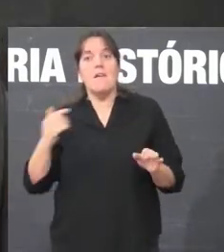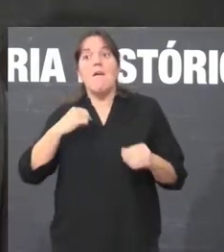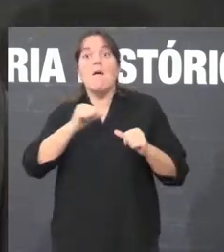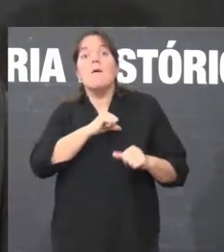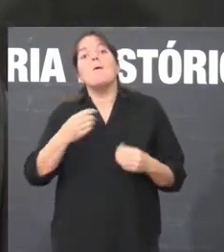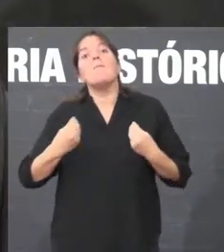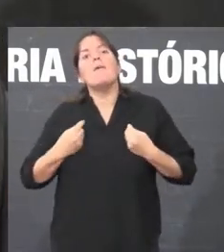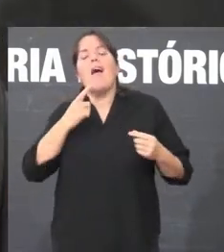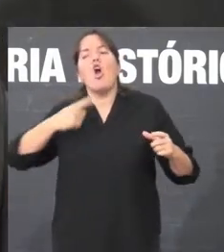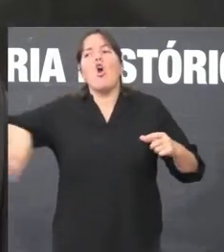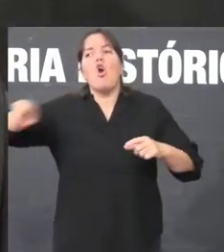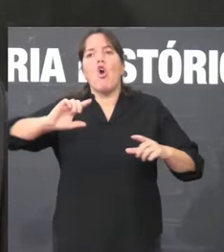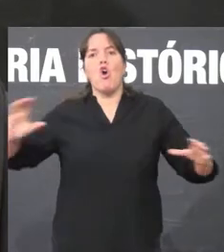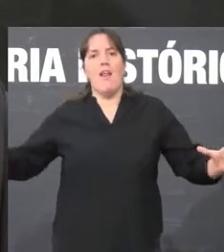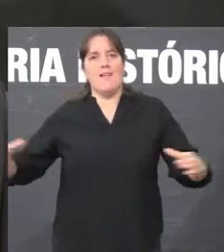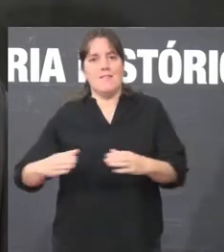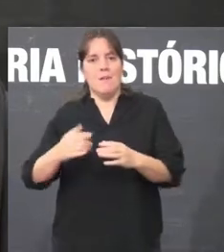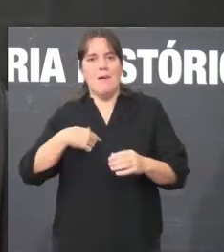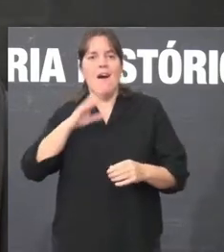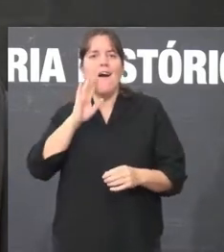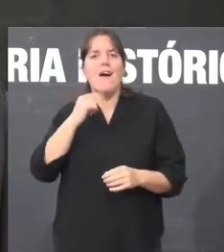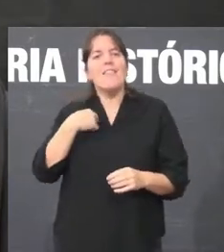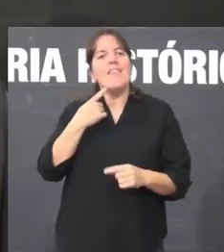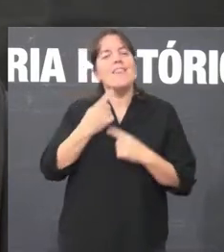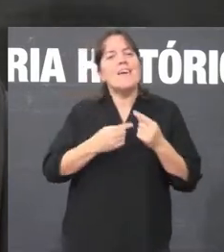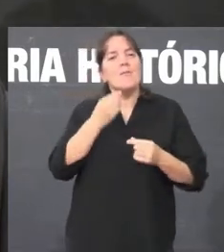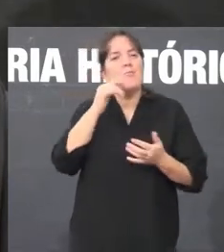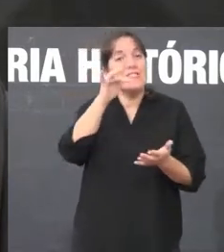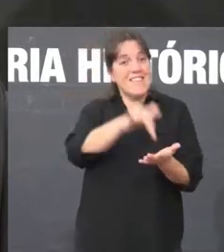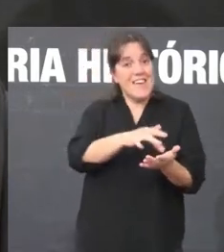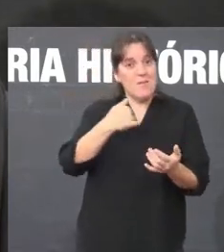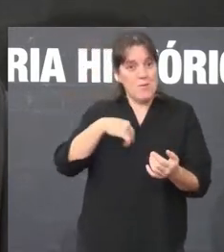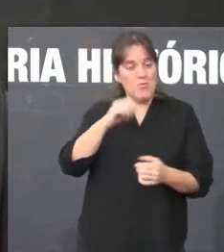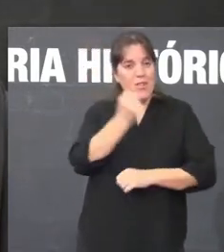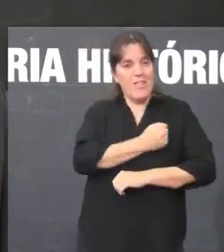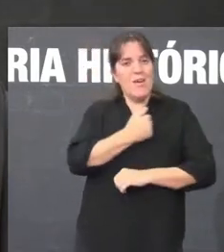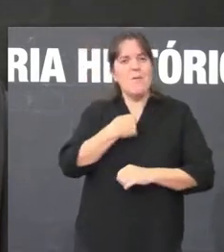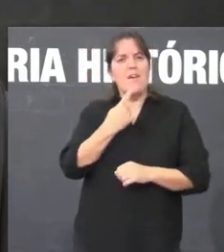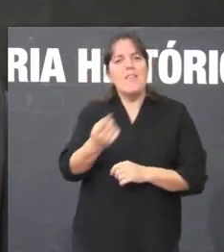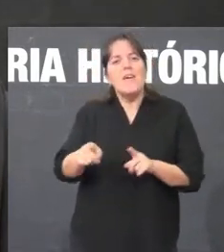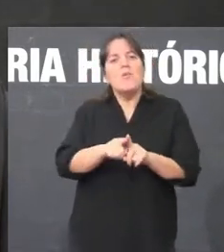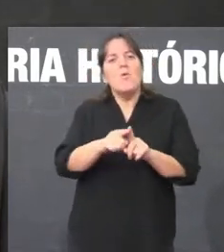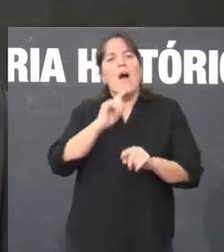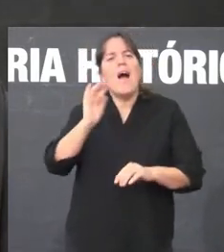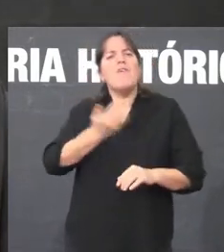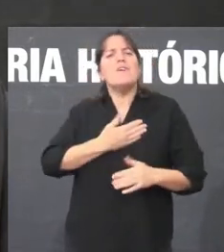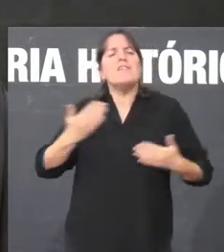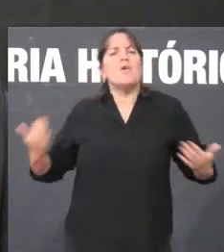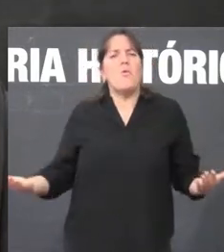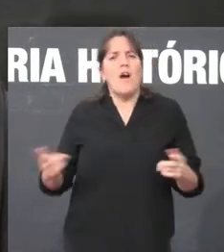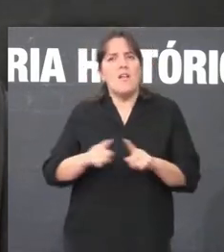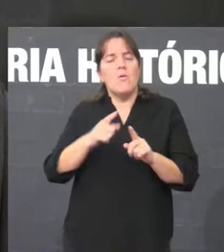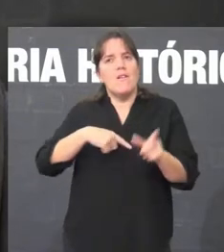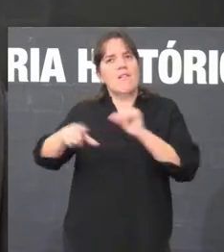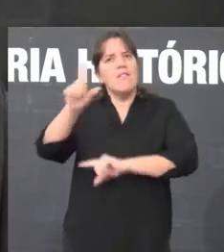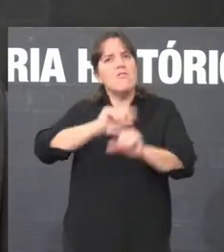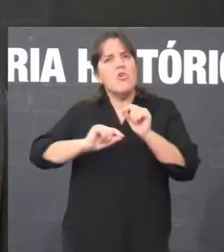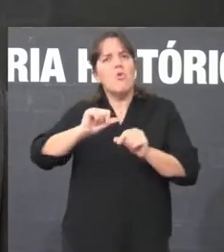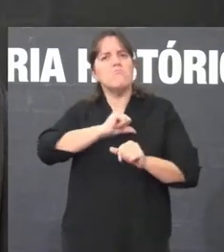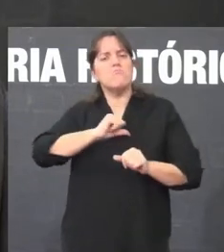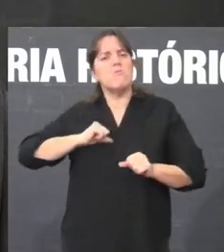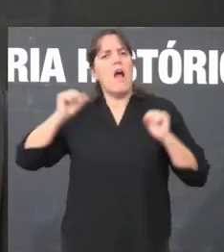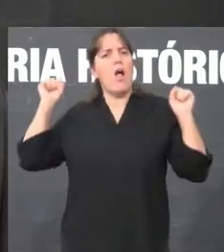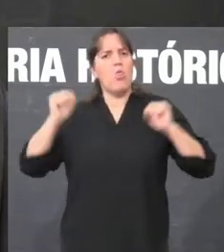nos decíamos aquel día naquela intervención, sobre todo aquelo que nos afecta, e poder decidir como persoas adultas con capacidade